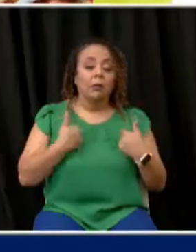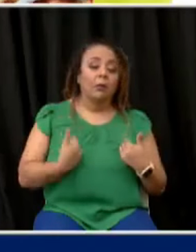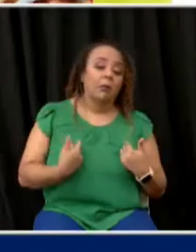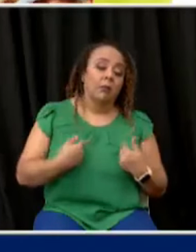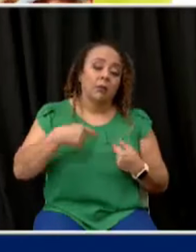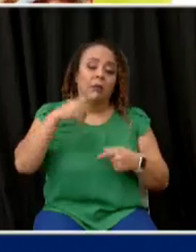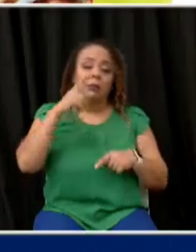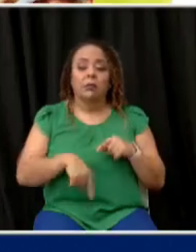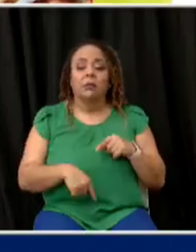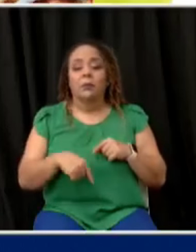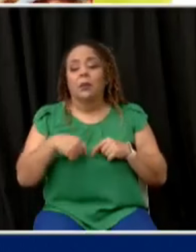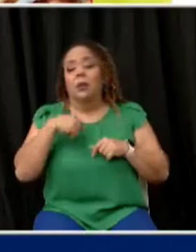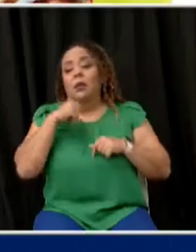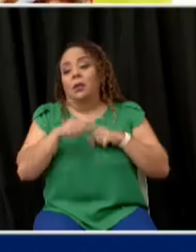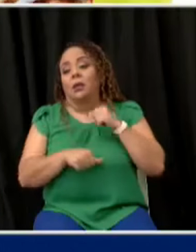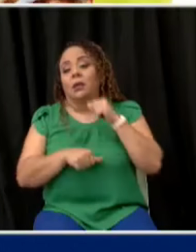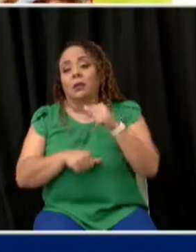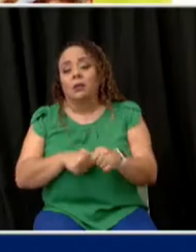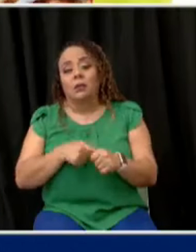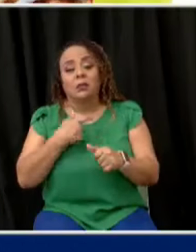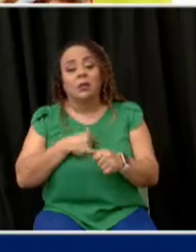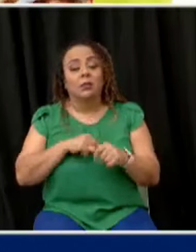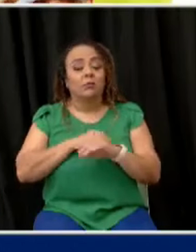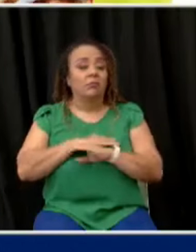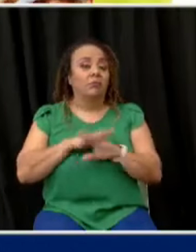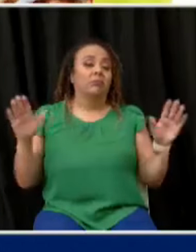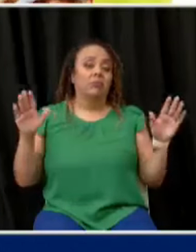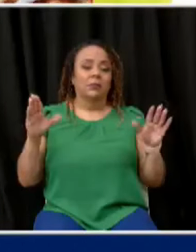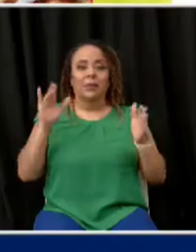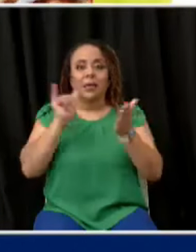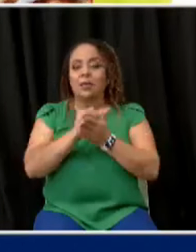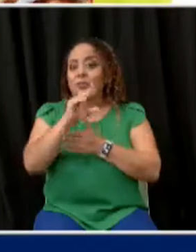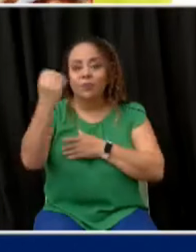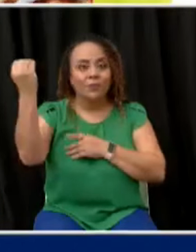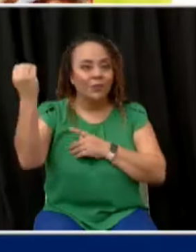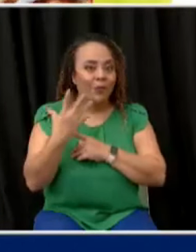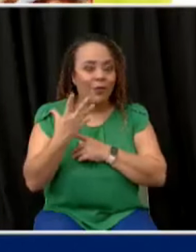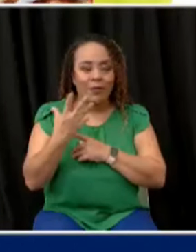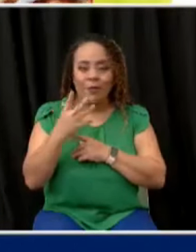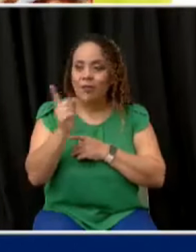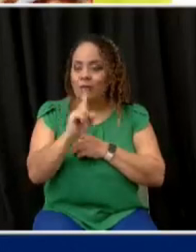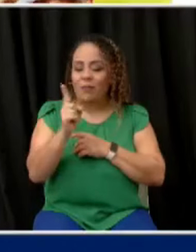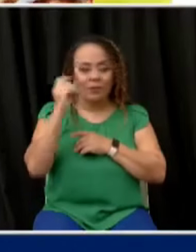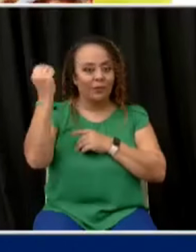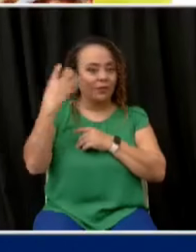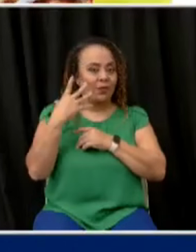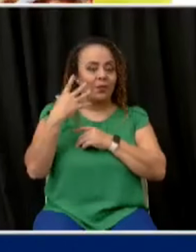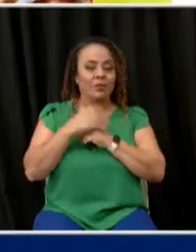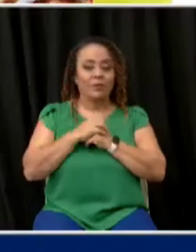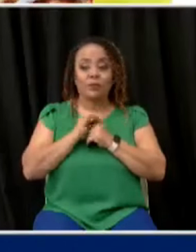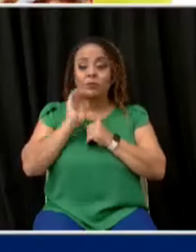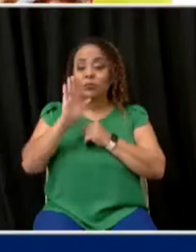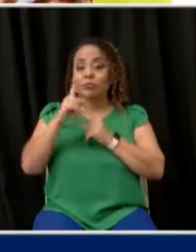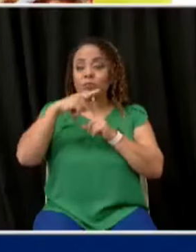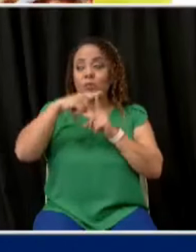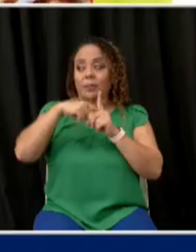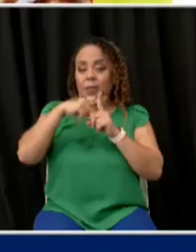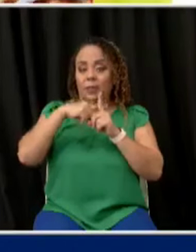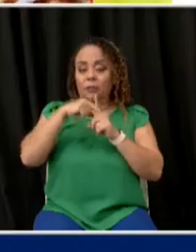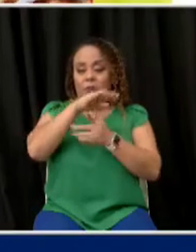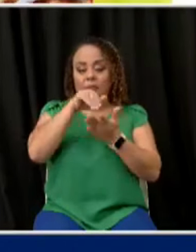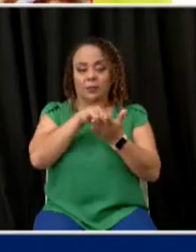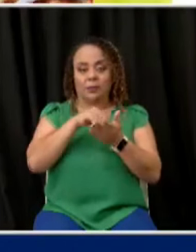tiene fuerzas, está extenuada. Pero eso no es tanto por el sol al que se están exponiendo, sino porque su temperatura